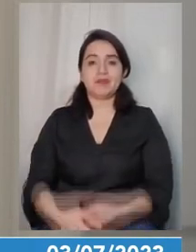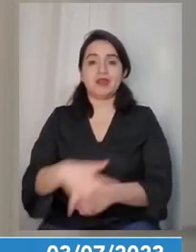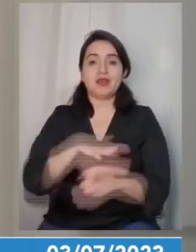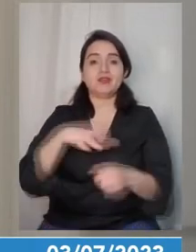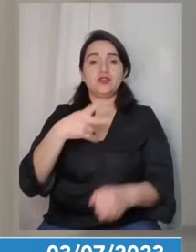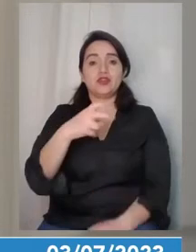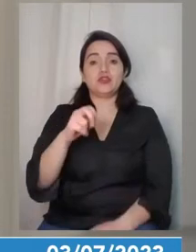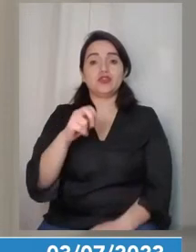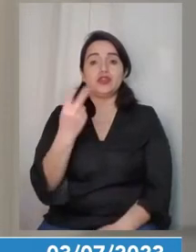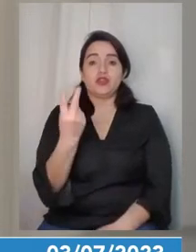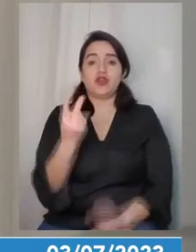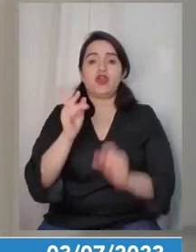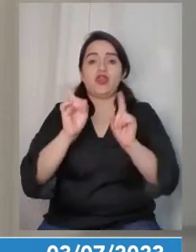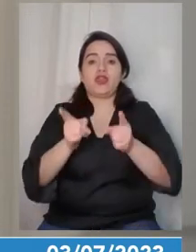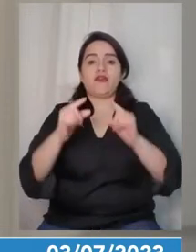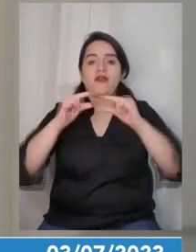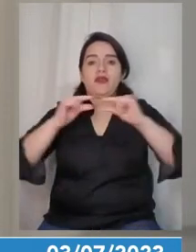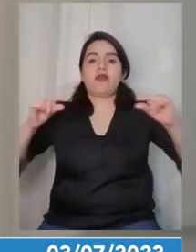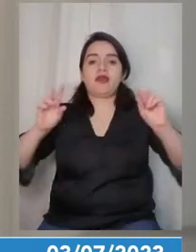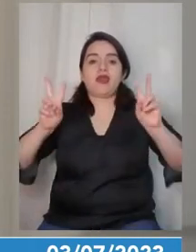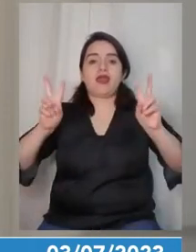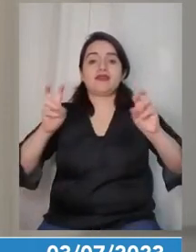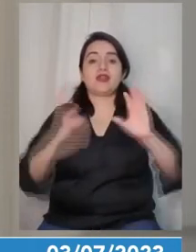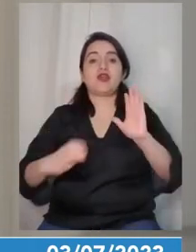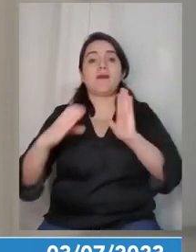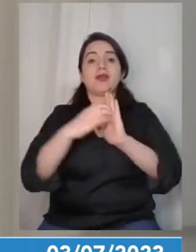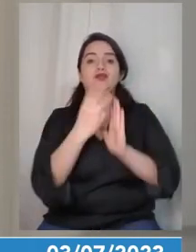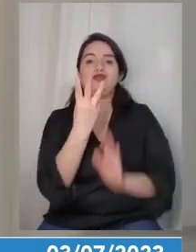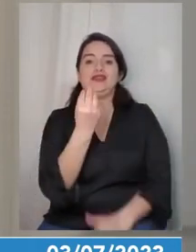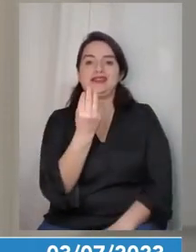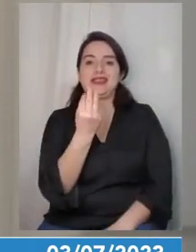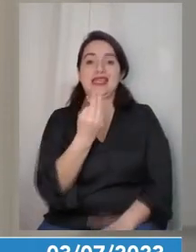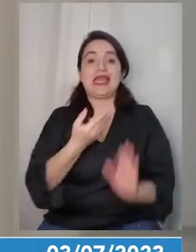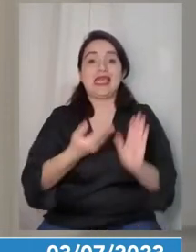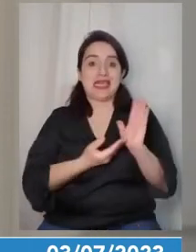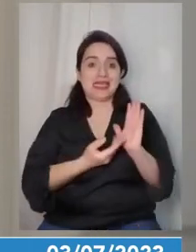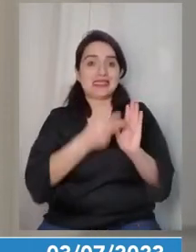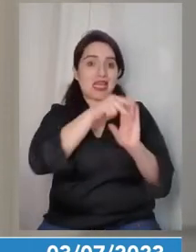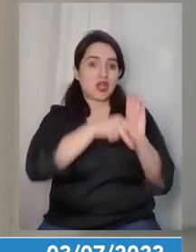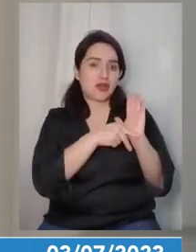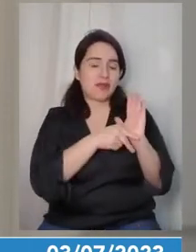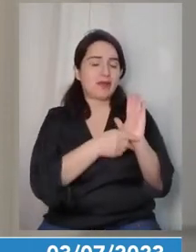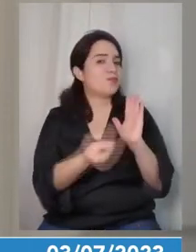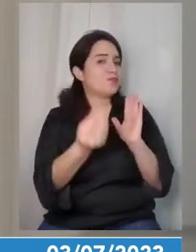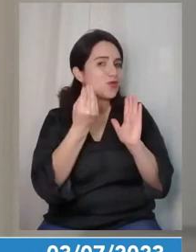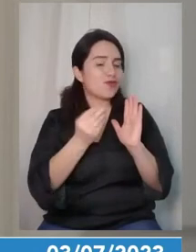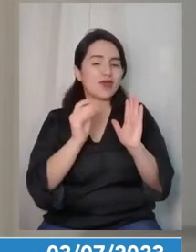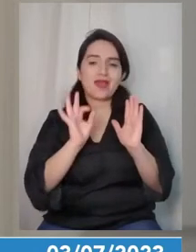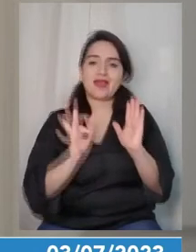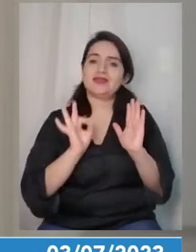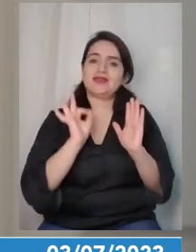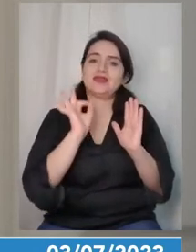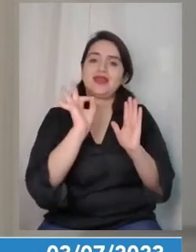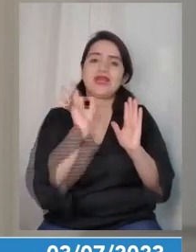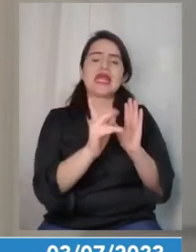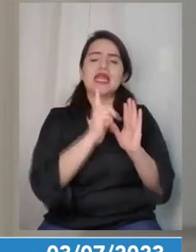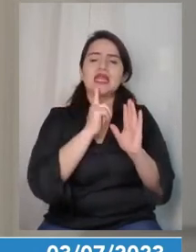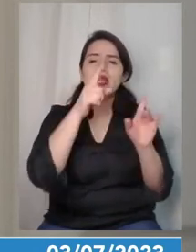202, creo que quizás este debiera ser el encabezado del capítulo 13. Creo que esta norma es muy buena, excelente, tiene conceptos